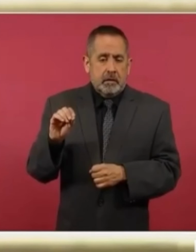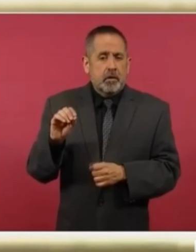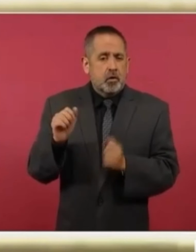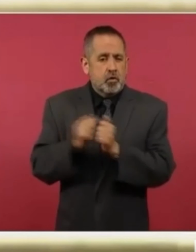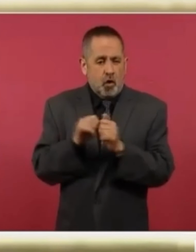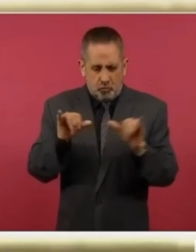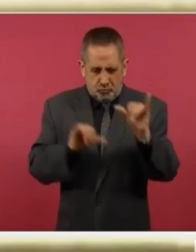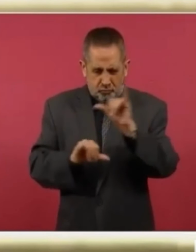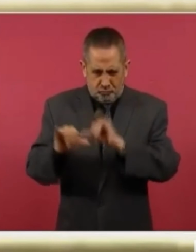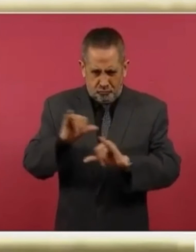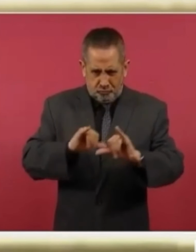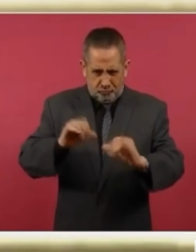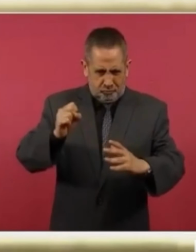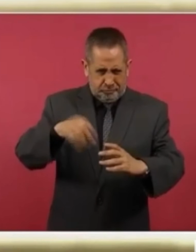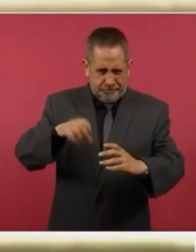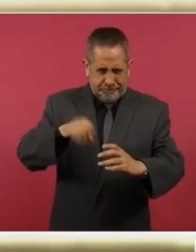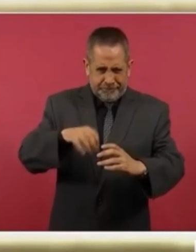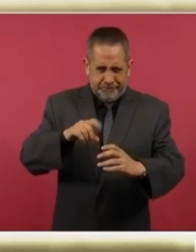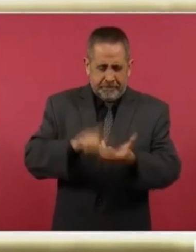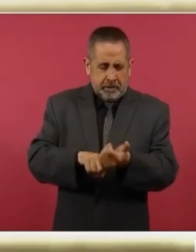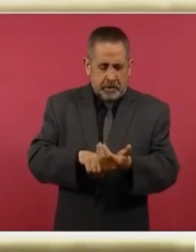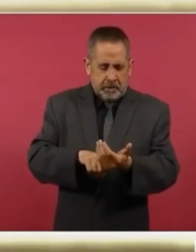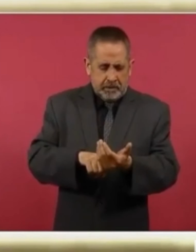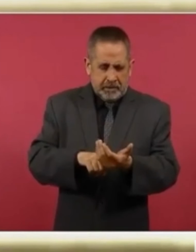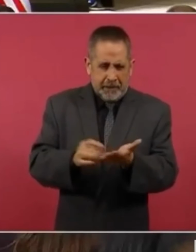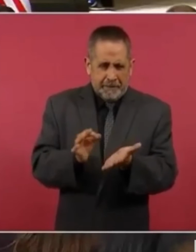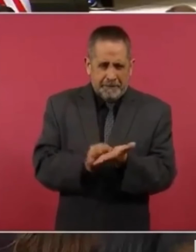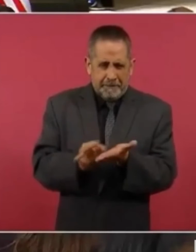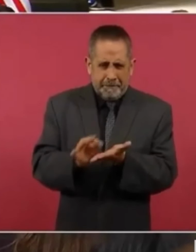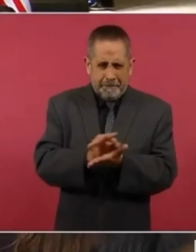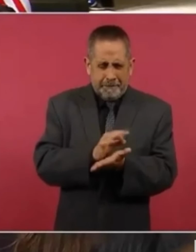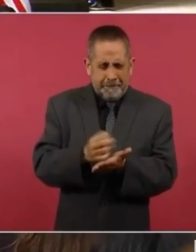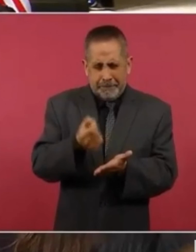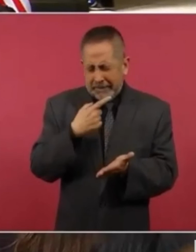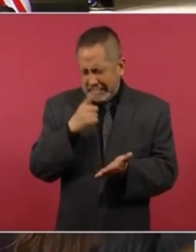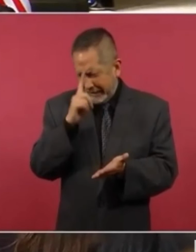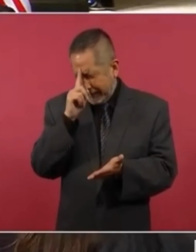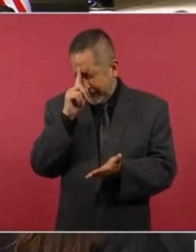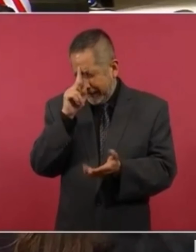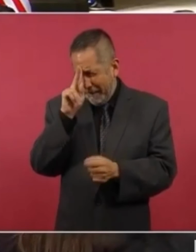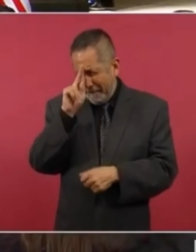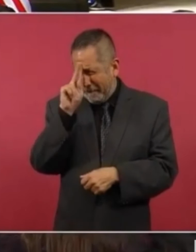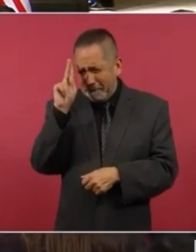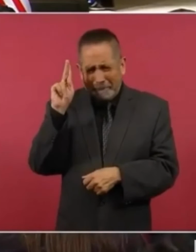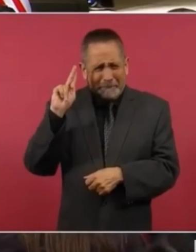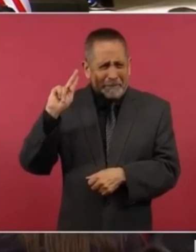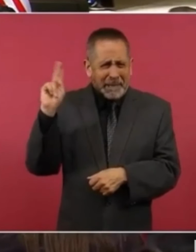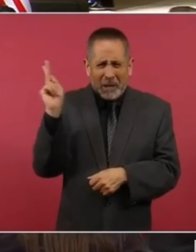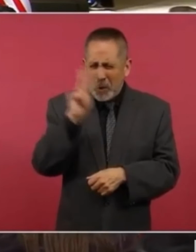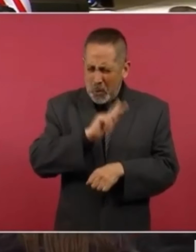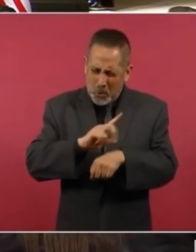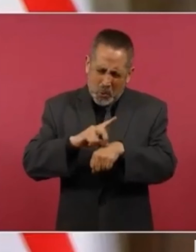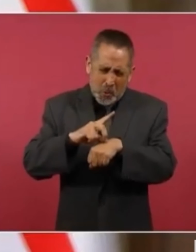químicos, que son de lo más